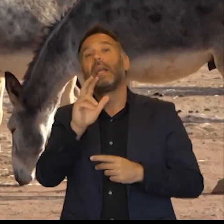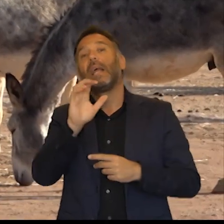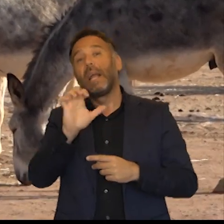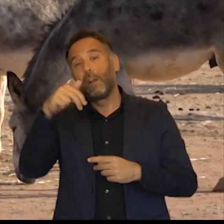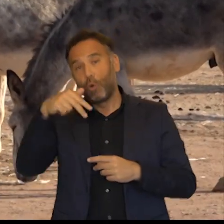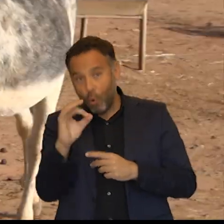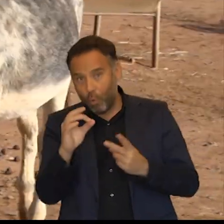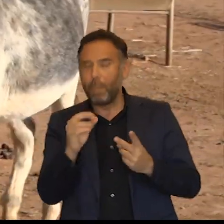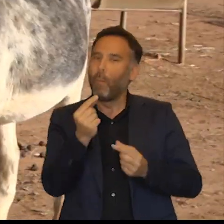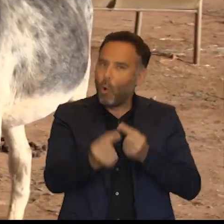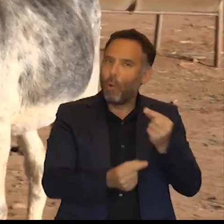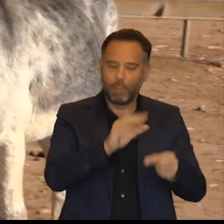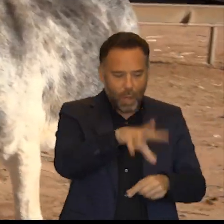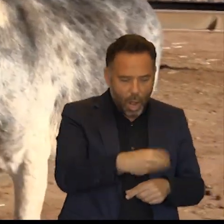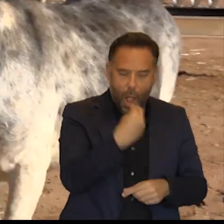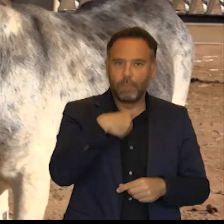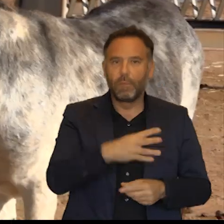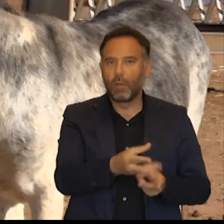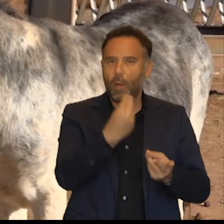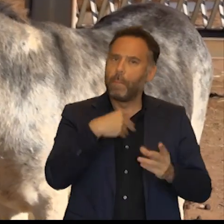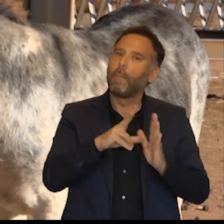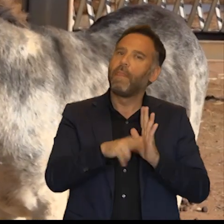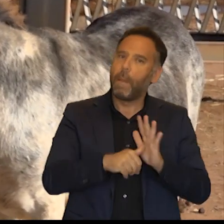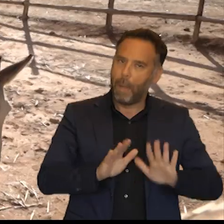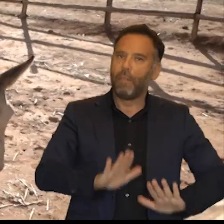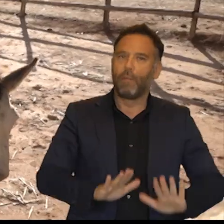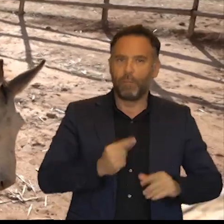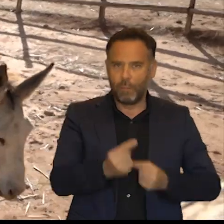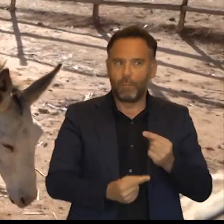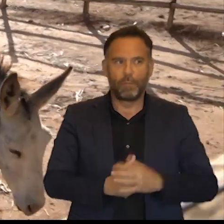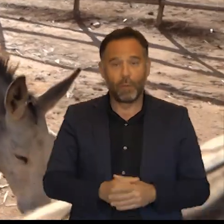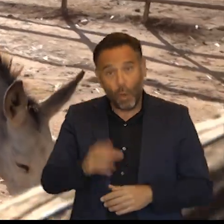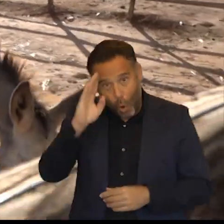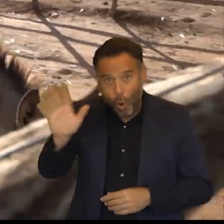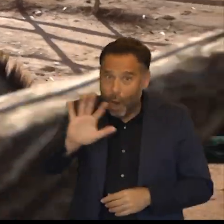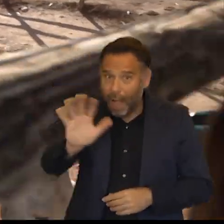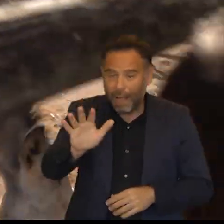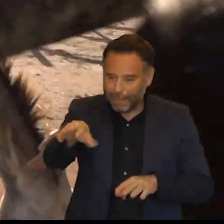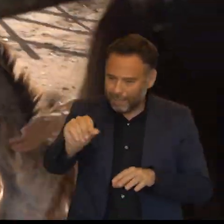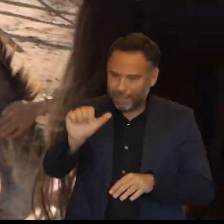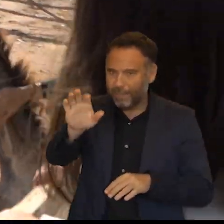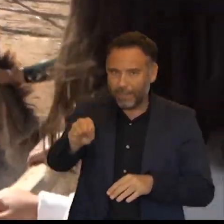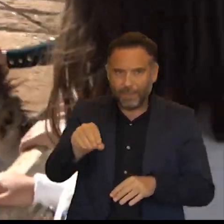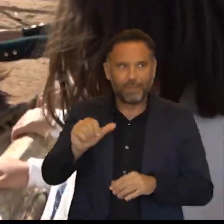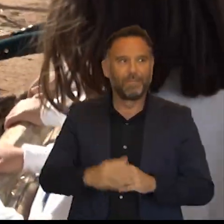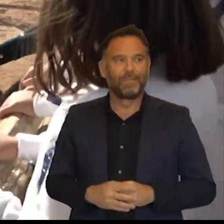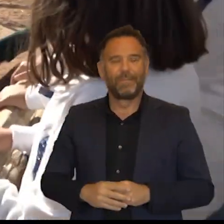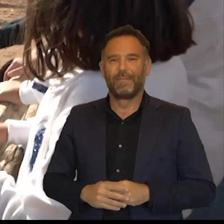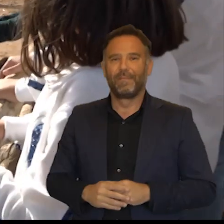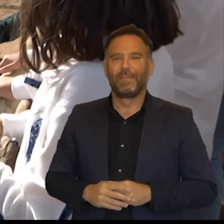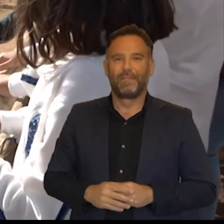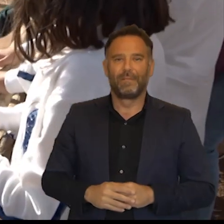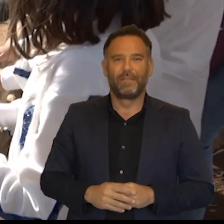heno para que ellos poco a poco la vayan sacando y coman más despacio. Hola, mi niño, ahora Jorge. Sí. Hola, él,